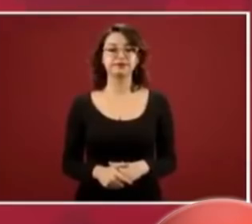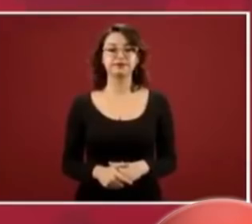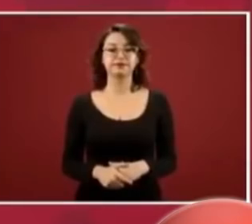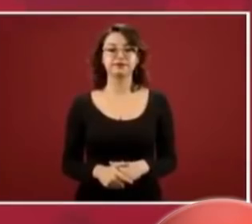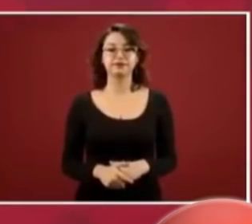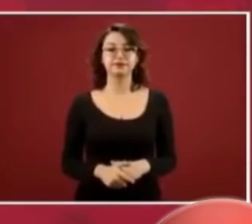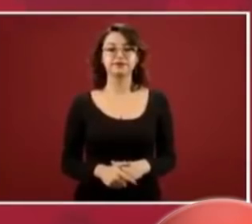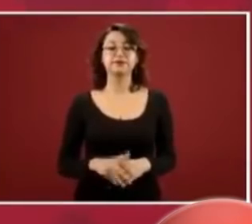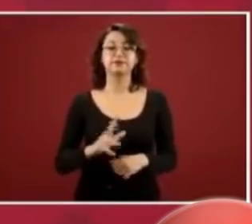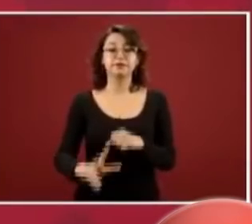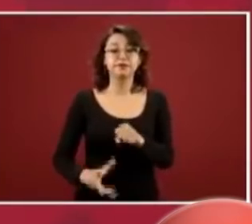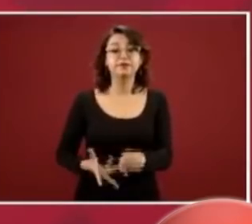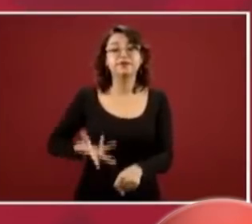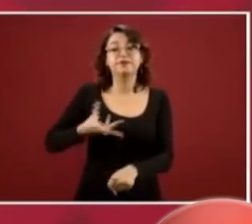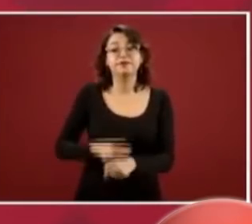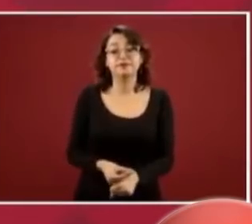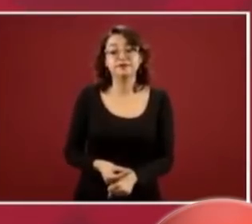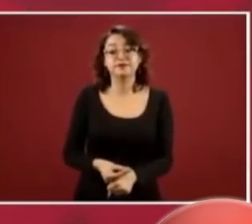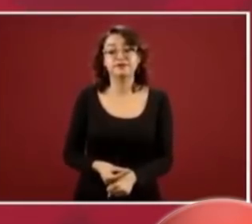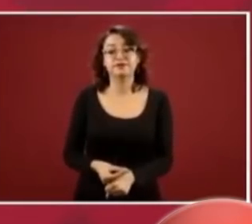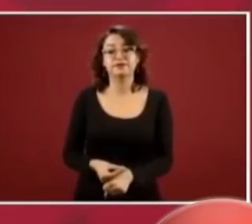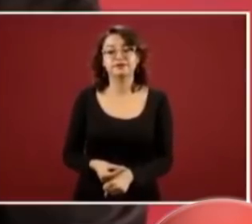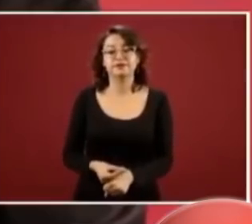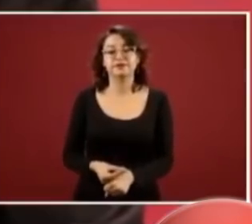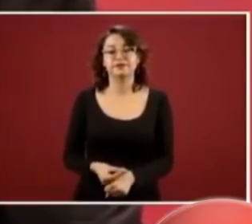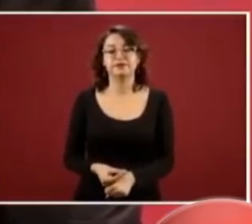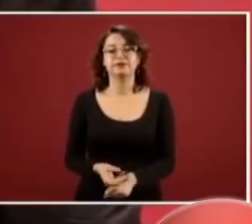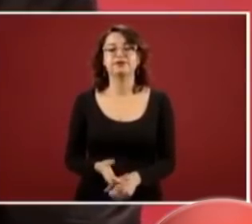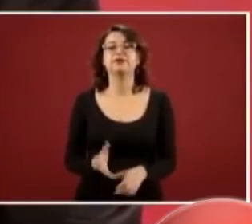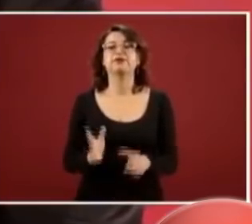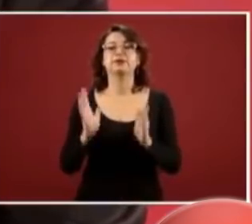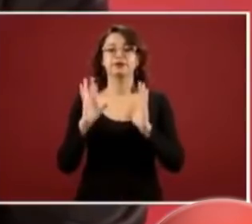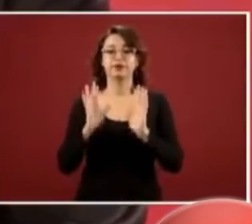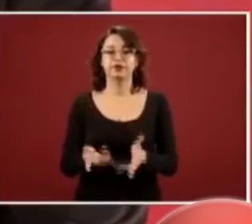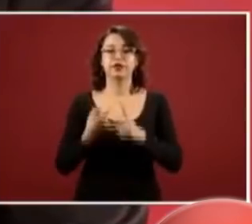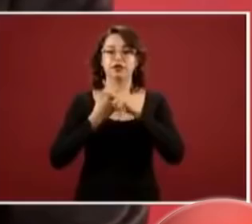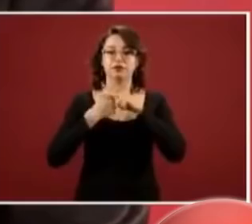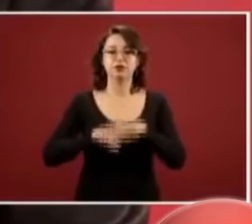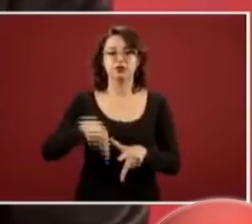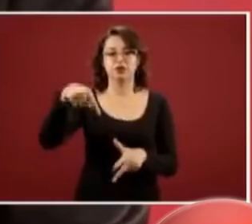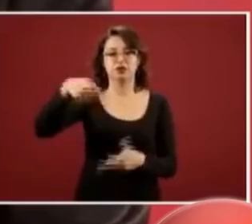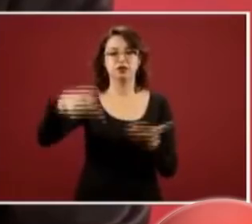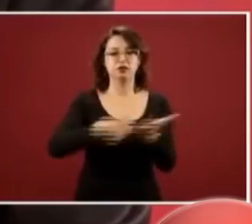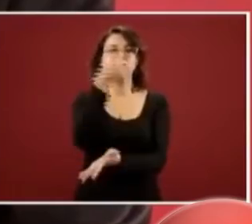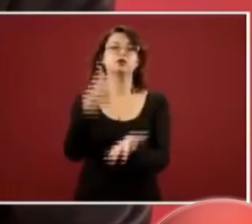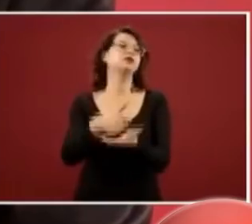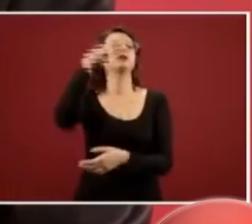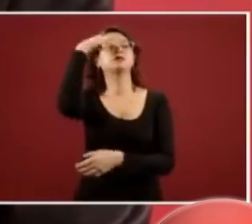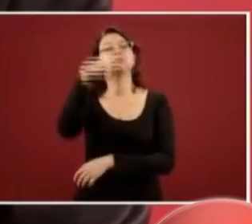Agrego que estamos rehabilitando el actual aeropuerto,